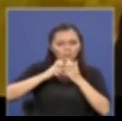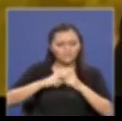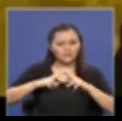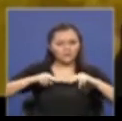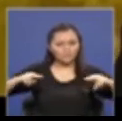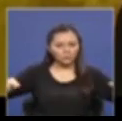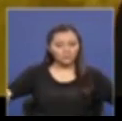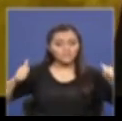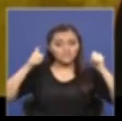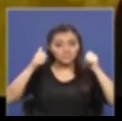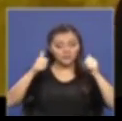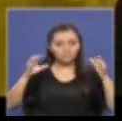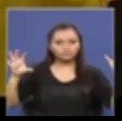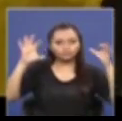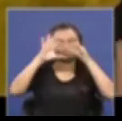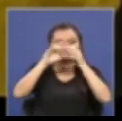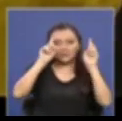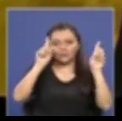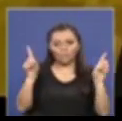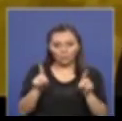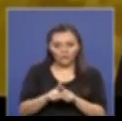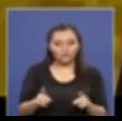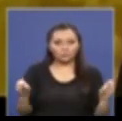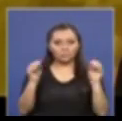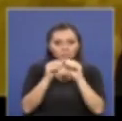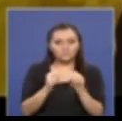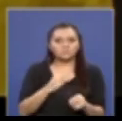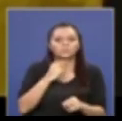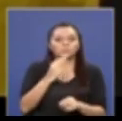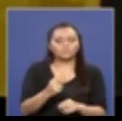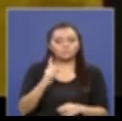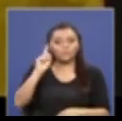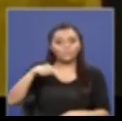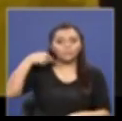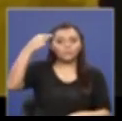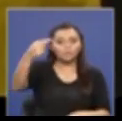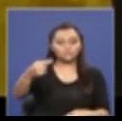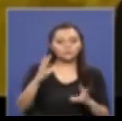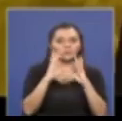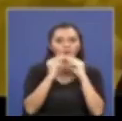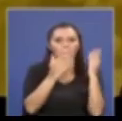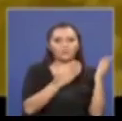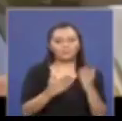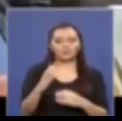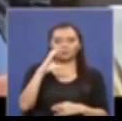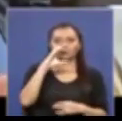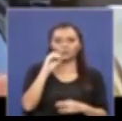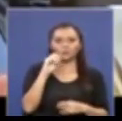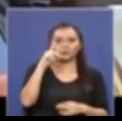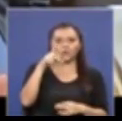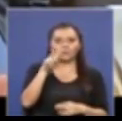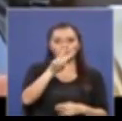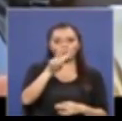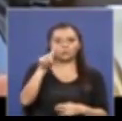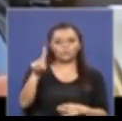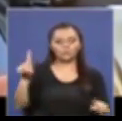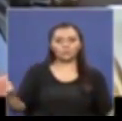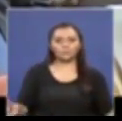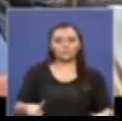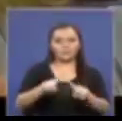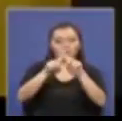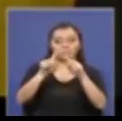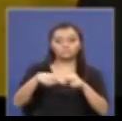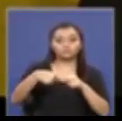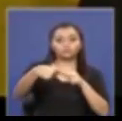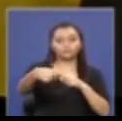llevar agendas conjuntas para tener peso, para tener voz, a la próxima cumbre COP21 en París. Vamos a tener